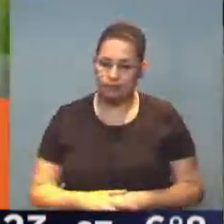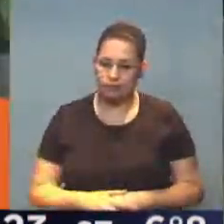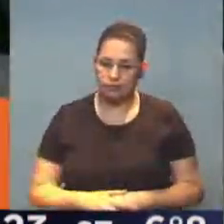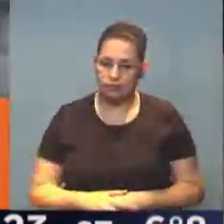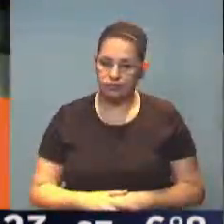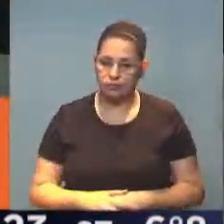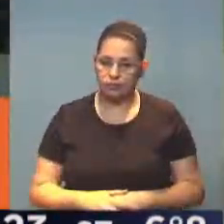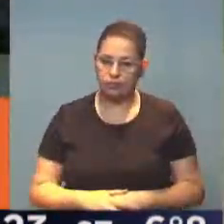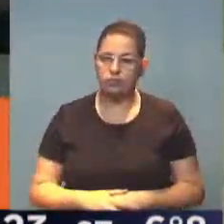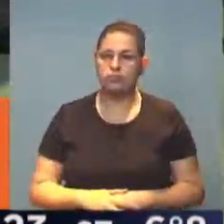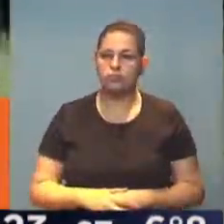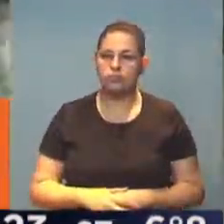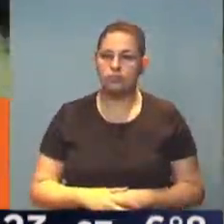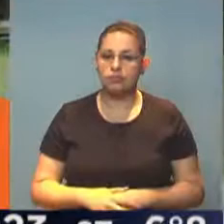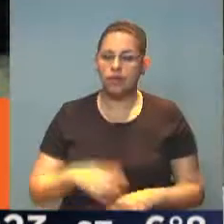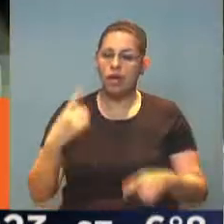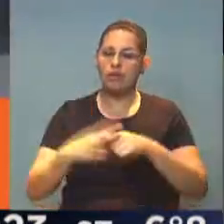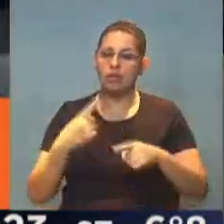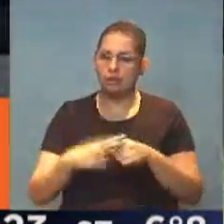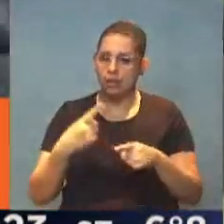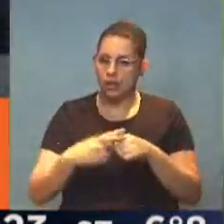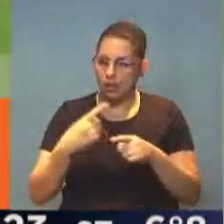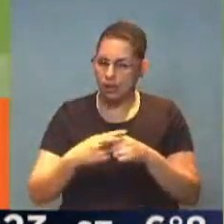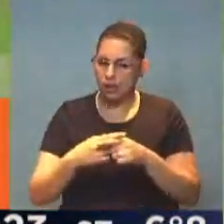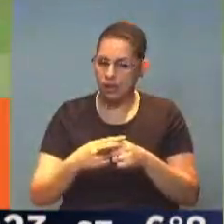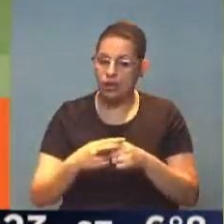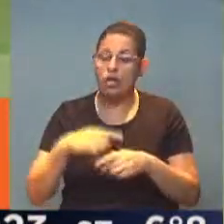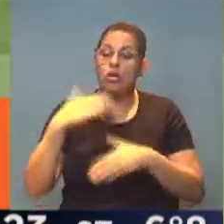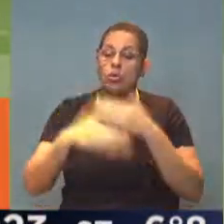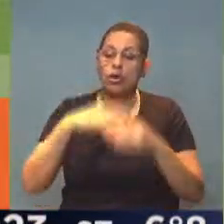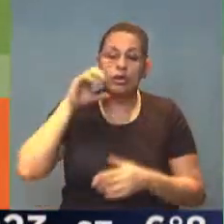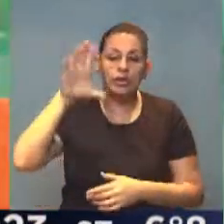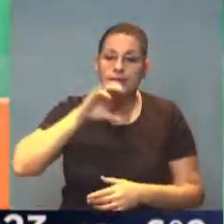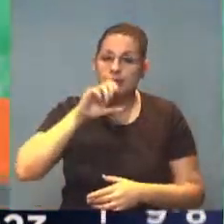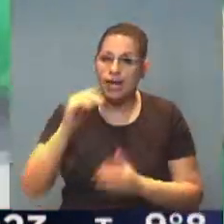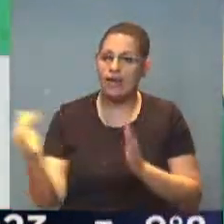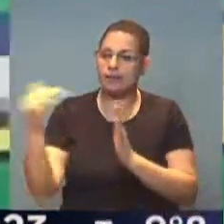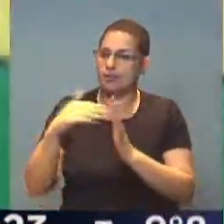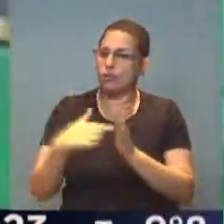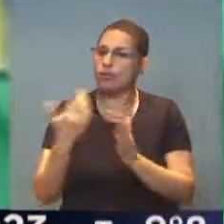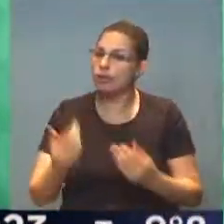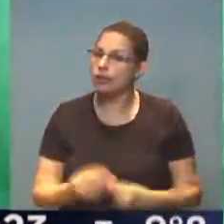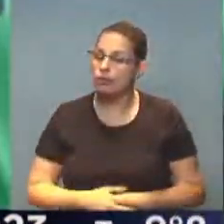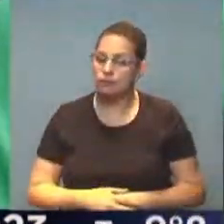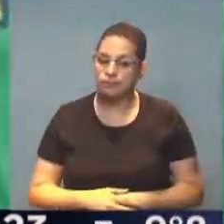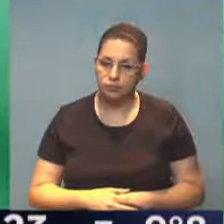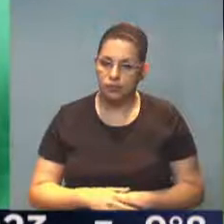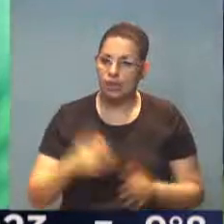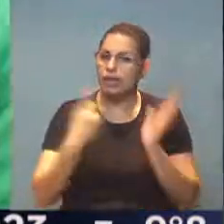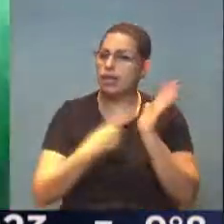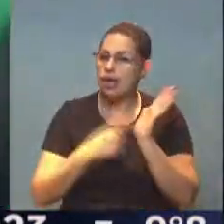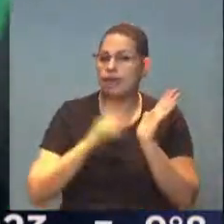sucedió. Bueno, festejaron los hombres de Riestra el ascenso, pero esto, según el